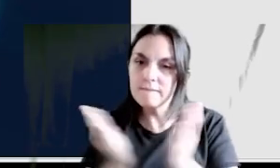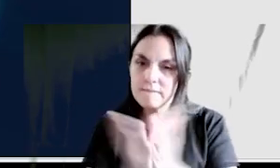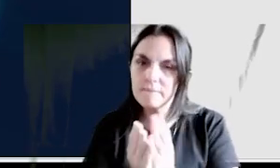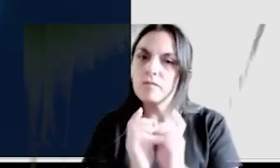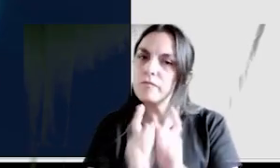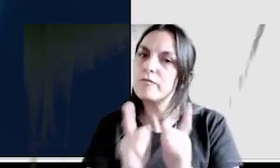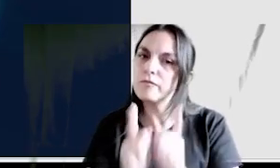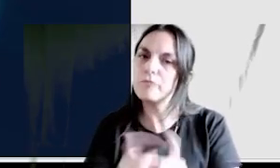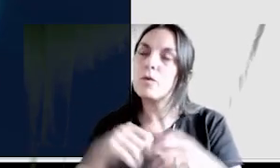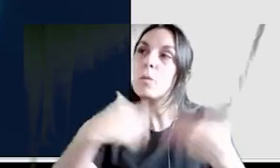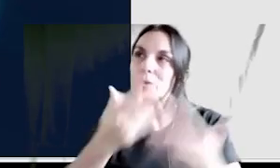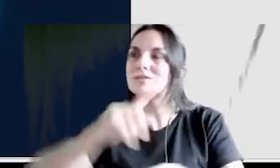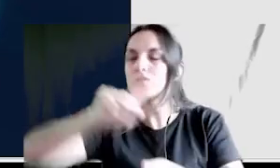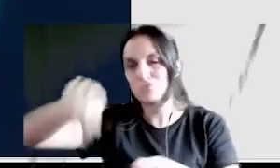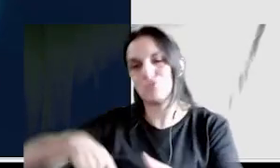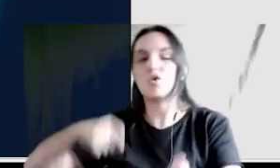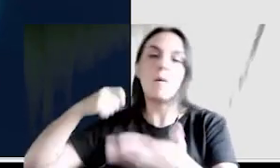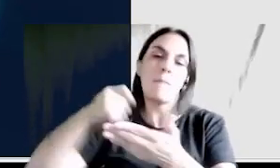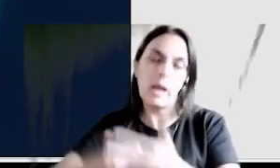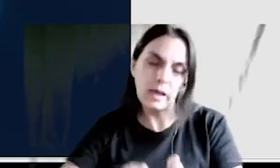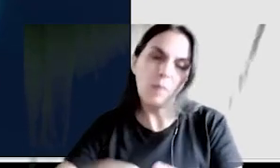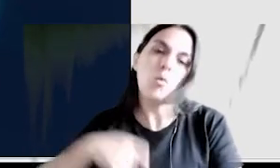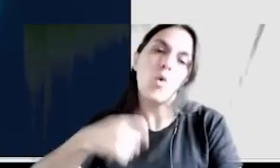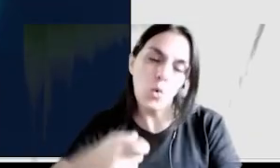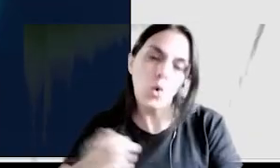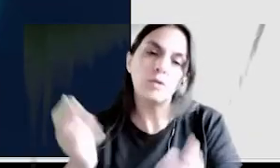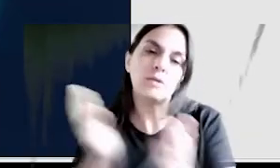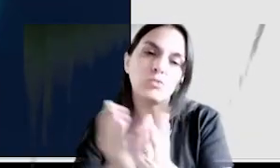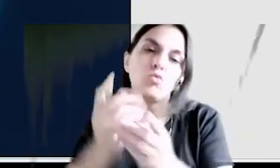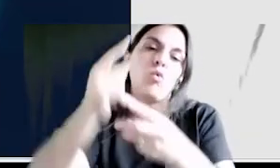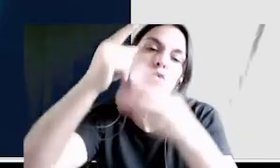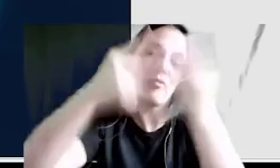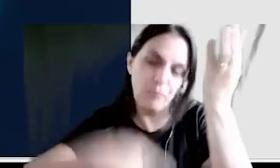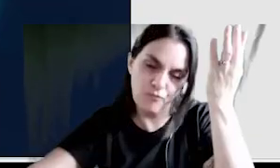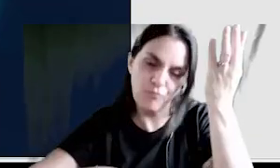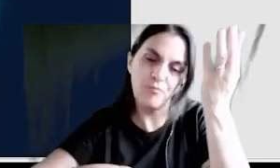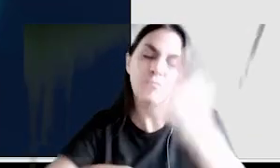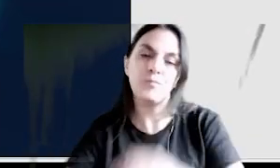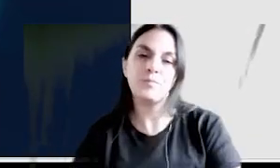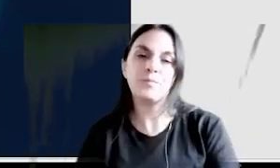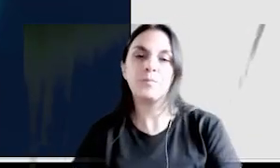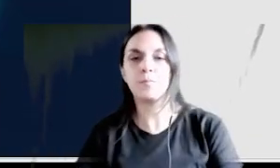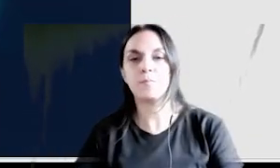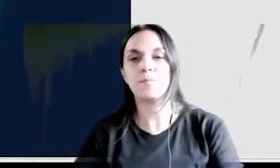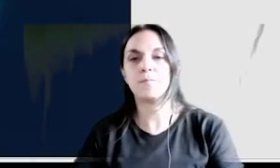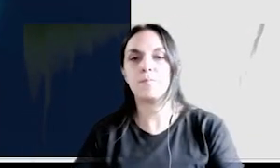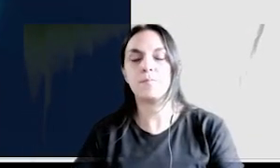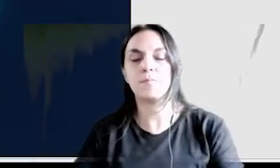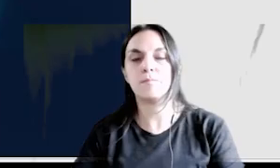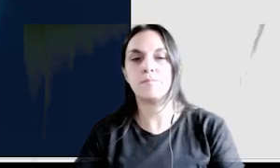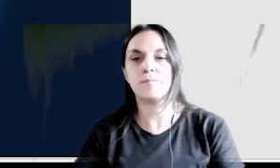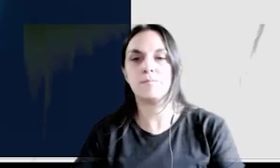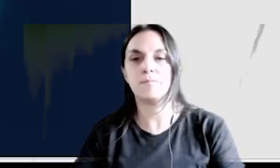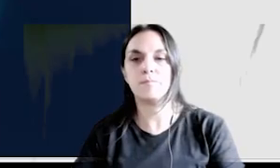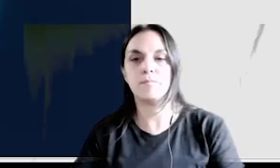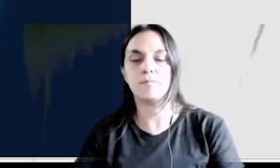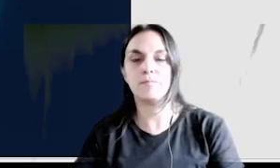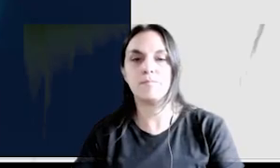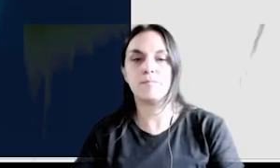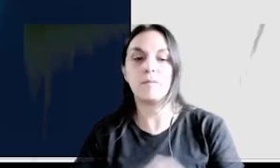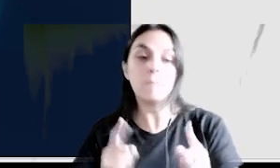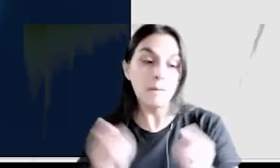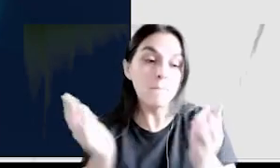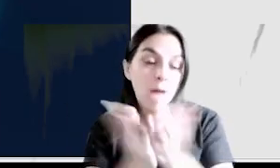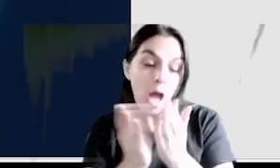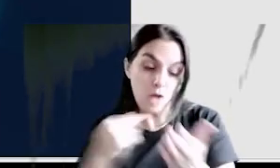que nosotros estemos abonando esos estudios, por estar en el grupo familiar este hijo, esos estudios